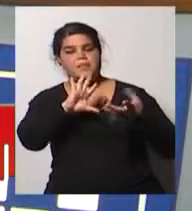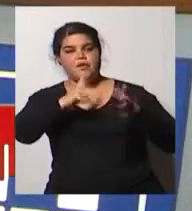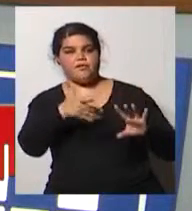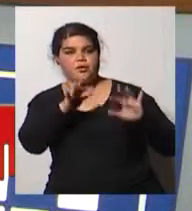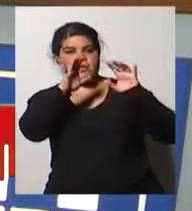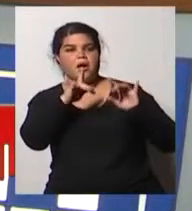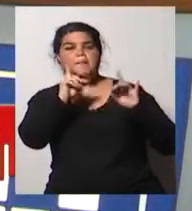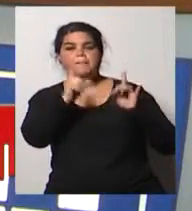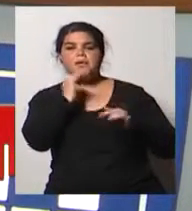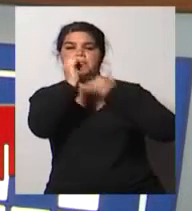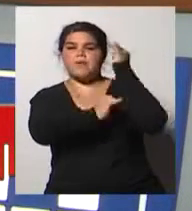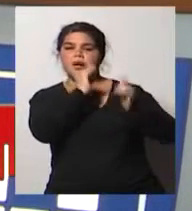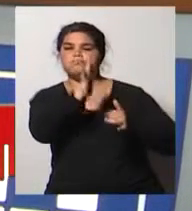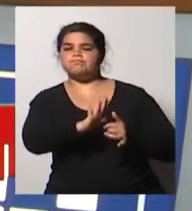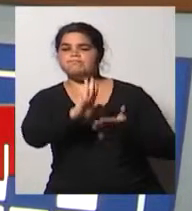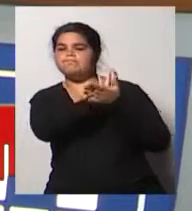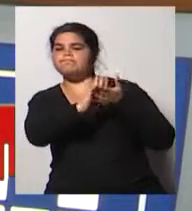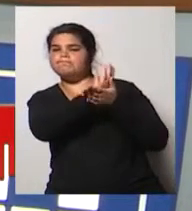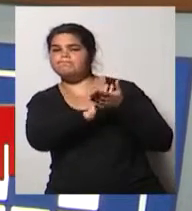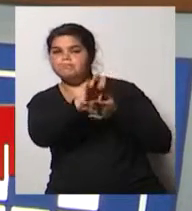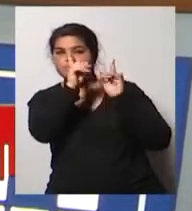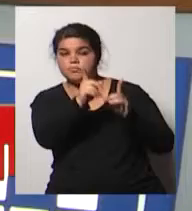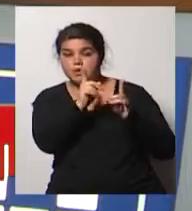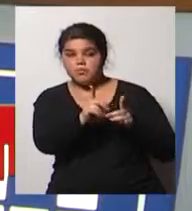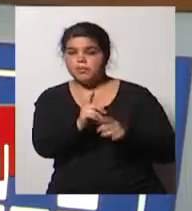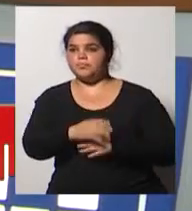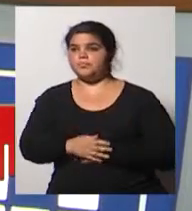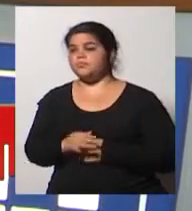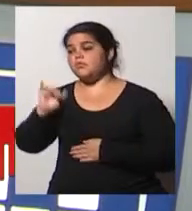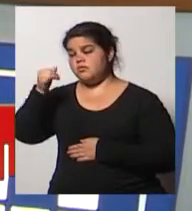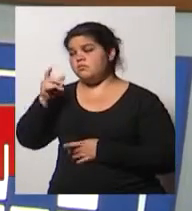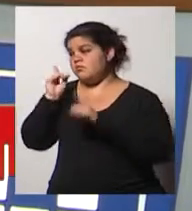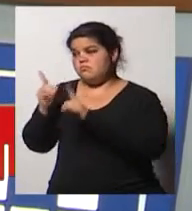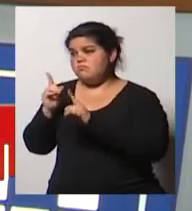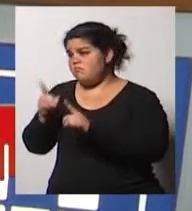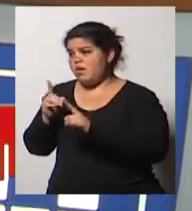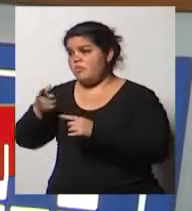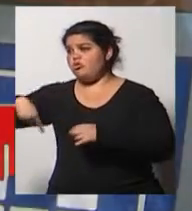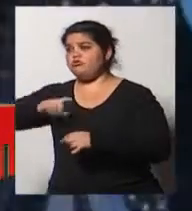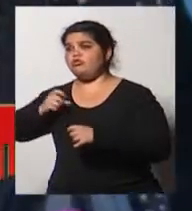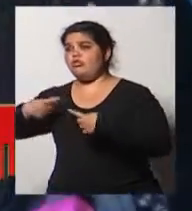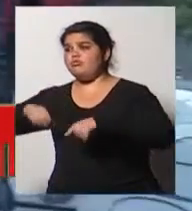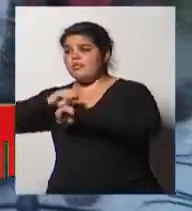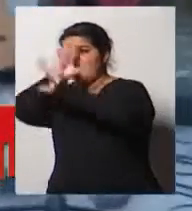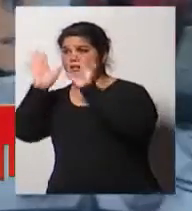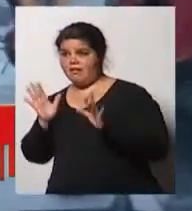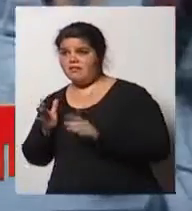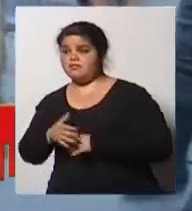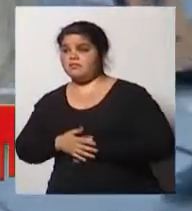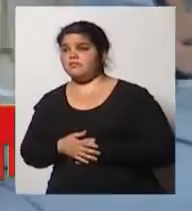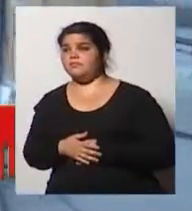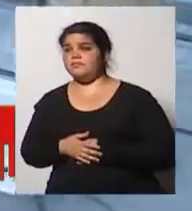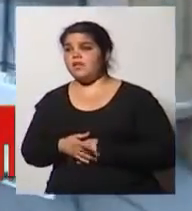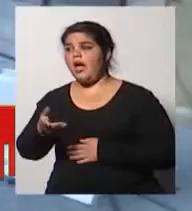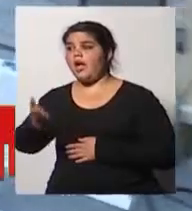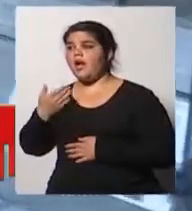Justicia de la Nación en el caso de que le fallen al... Por supuesto, es que el planteamiento es muy claro. Bien. O sea, se